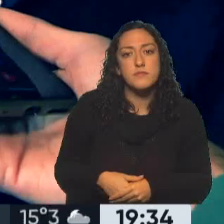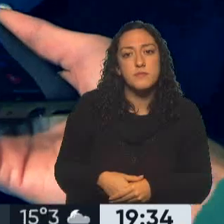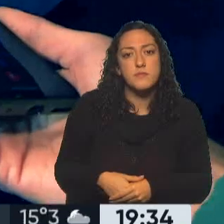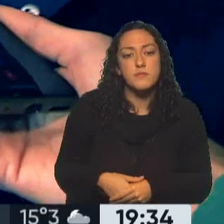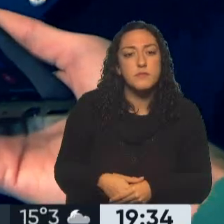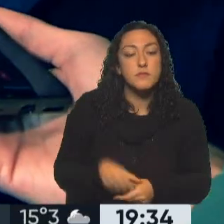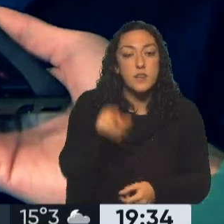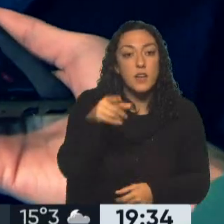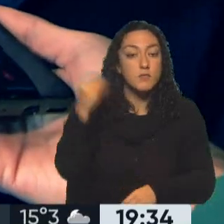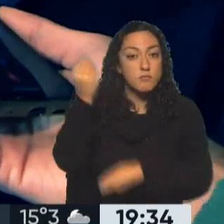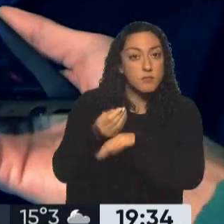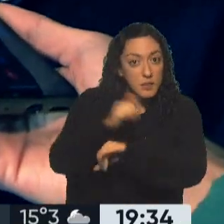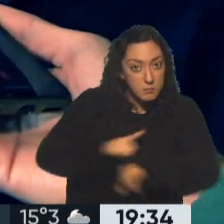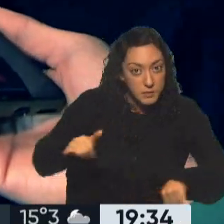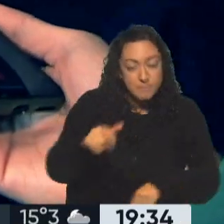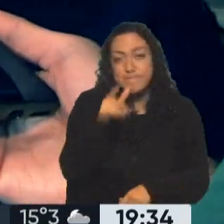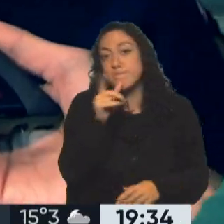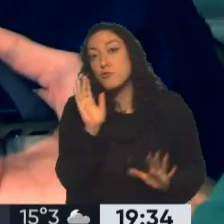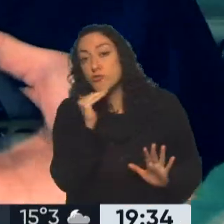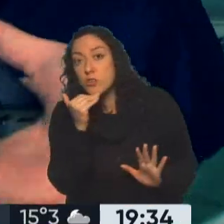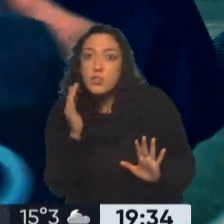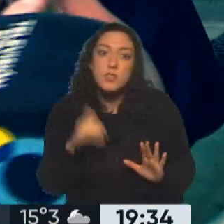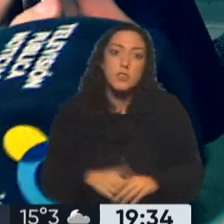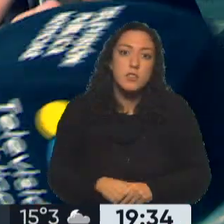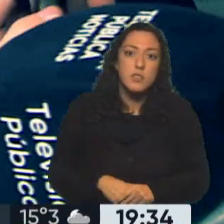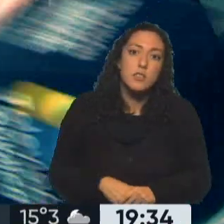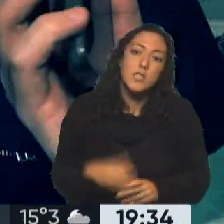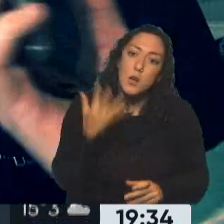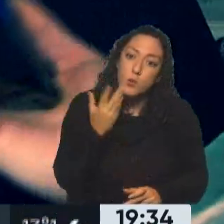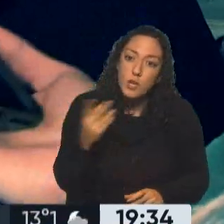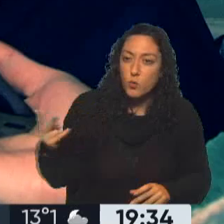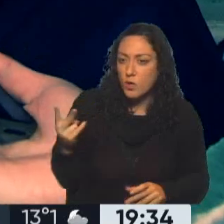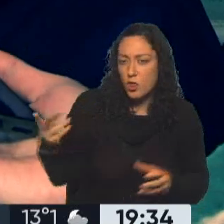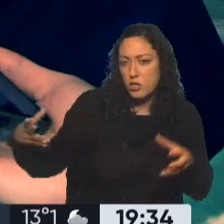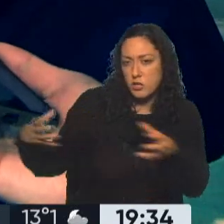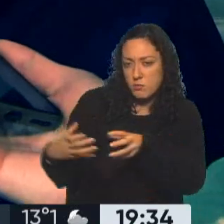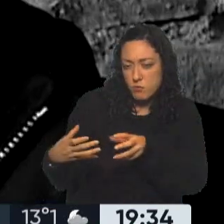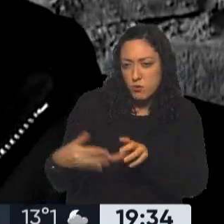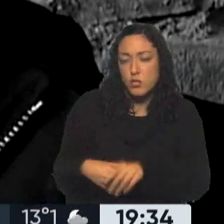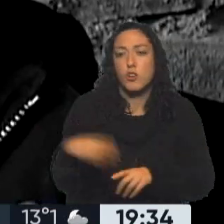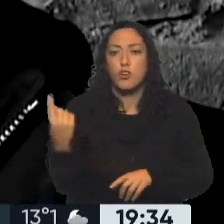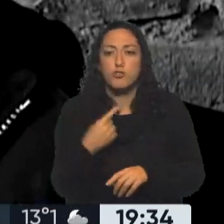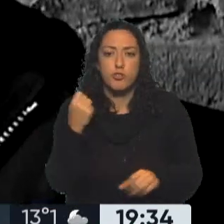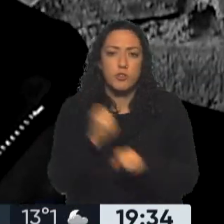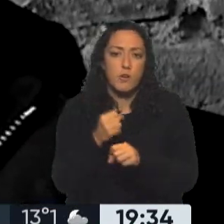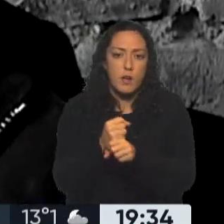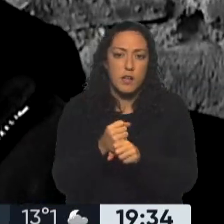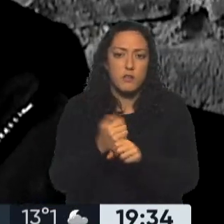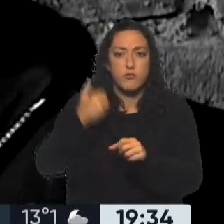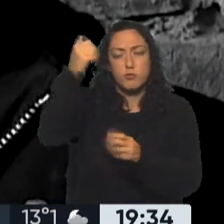Guado no sé, está en campaña me parece, pero ¿Pero le gustaría, digamos, hacer un buen equipo? nosotros estamos trabajando con una mirada de